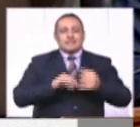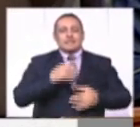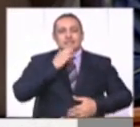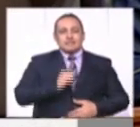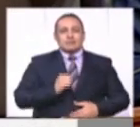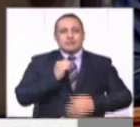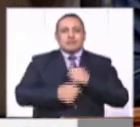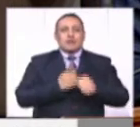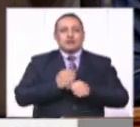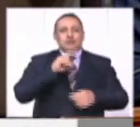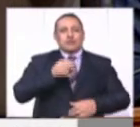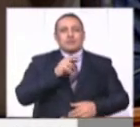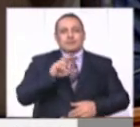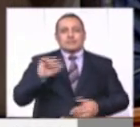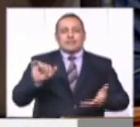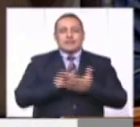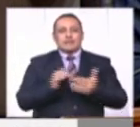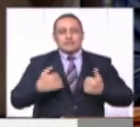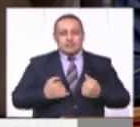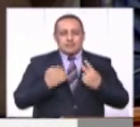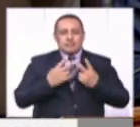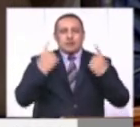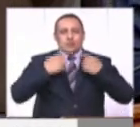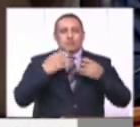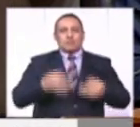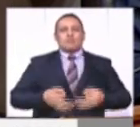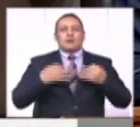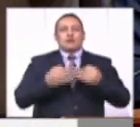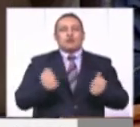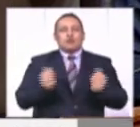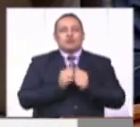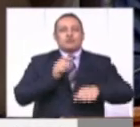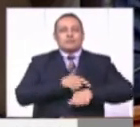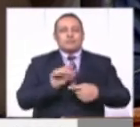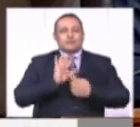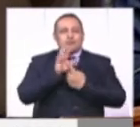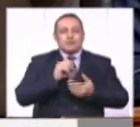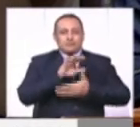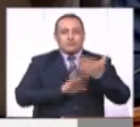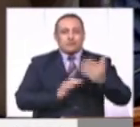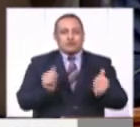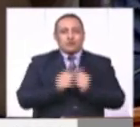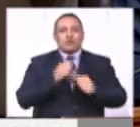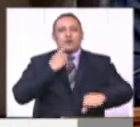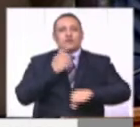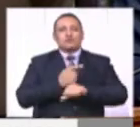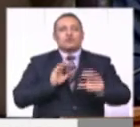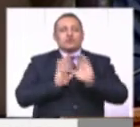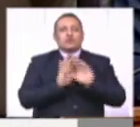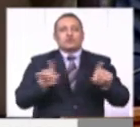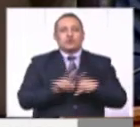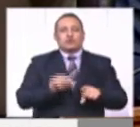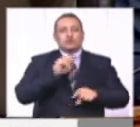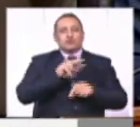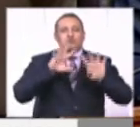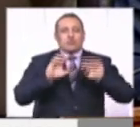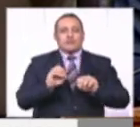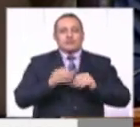2023 ha acordado otorgarle la prórroga en el plazo para la presentación del informe final de la denuncia constitucional